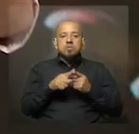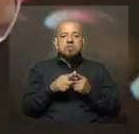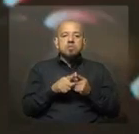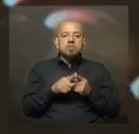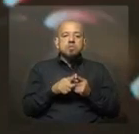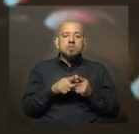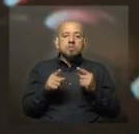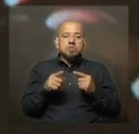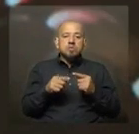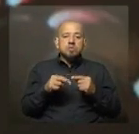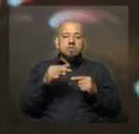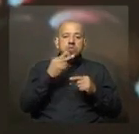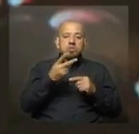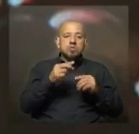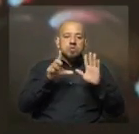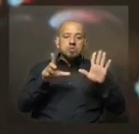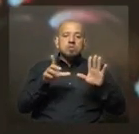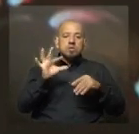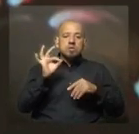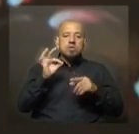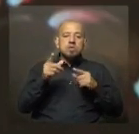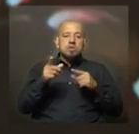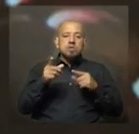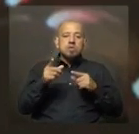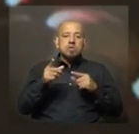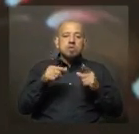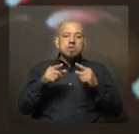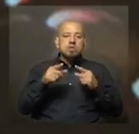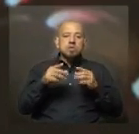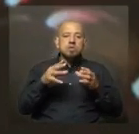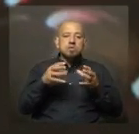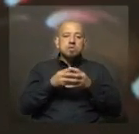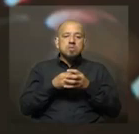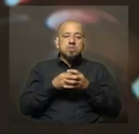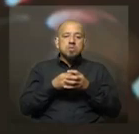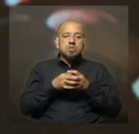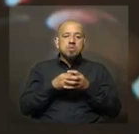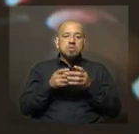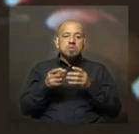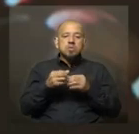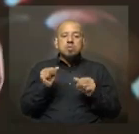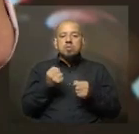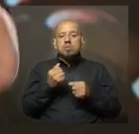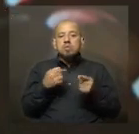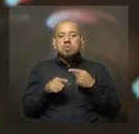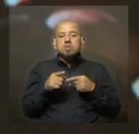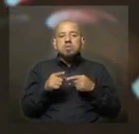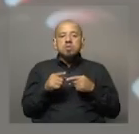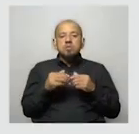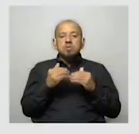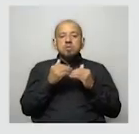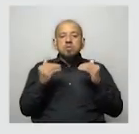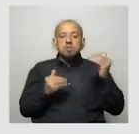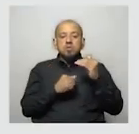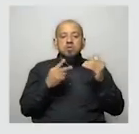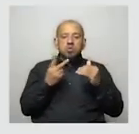es entre 2 y 7 grados almacenado, la pulpa se quema, se sufre daño por frío. Ajá. Por debajo de 2 no,